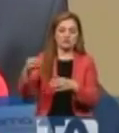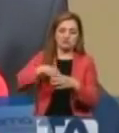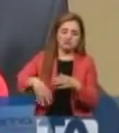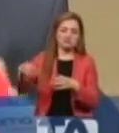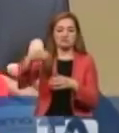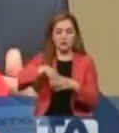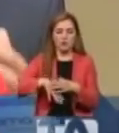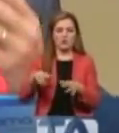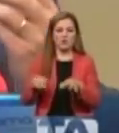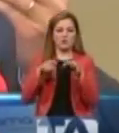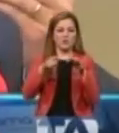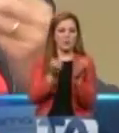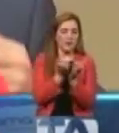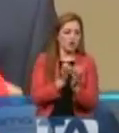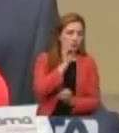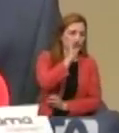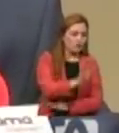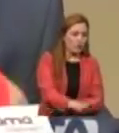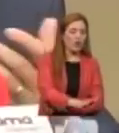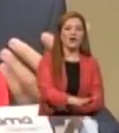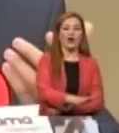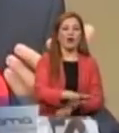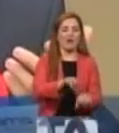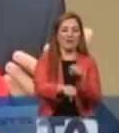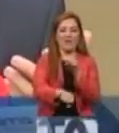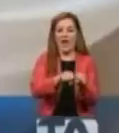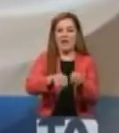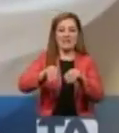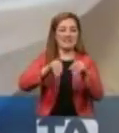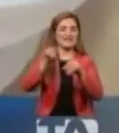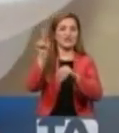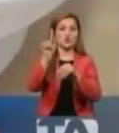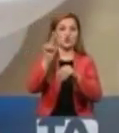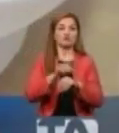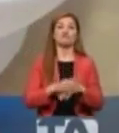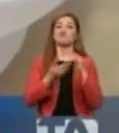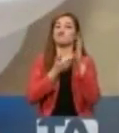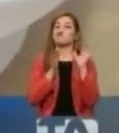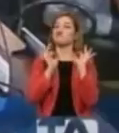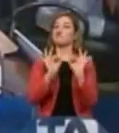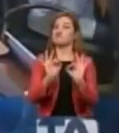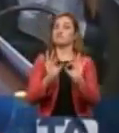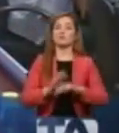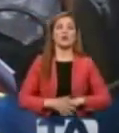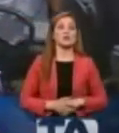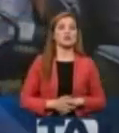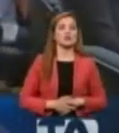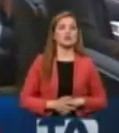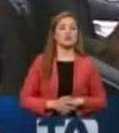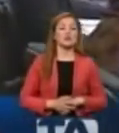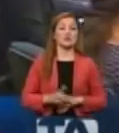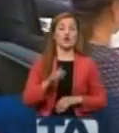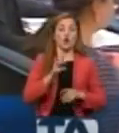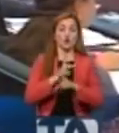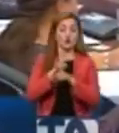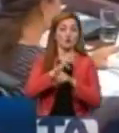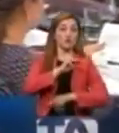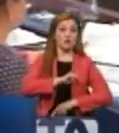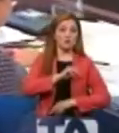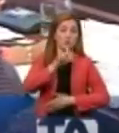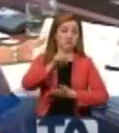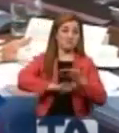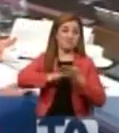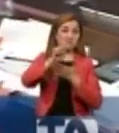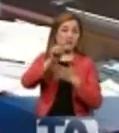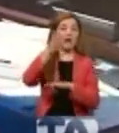país utiliza ya este tipo de material, lo cual es un buen ejemplo. Si la ordenanza alcanza el apoyo del Consejo Metropolitano, se prevé que antes